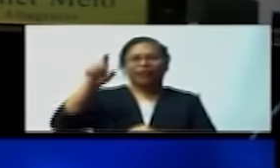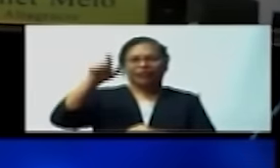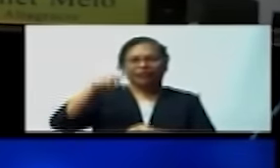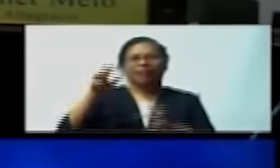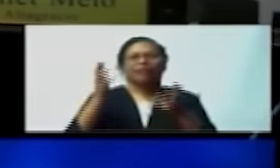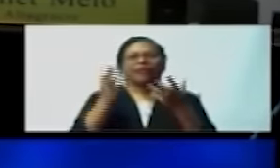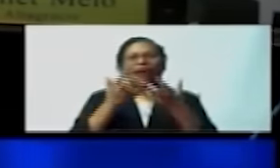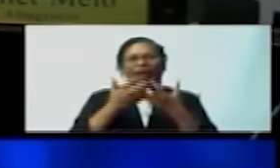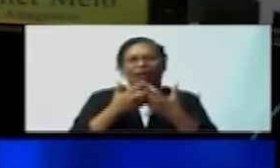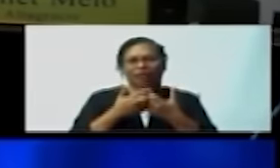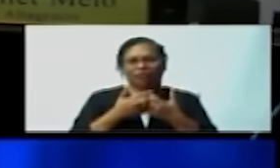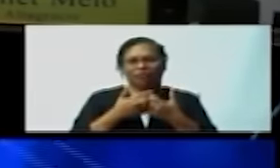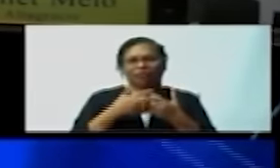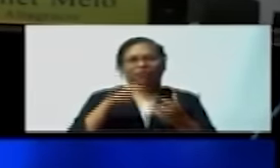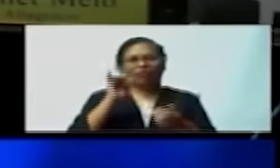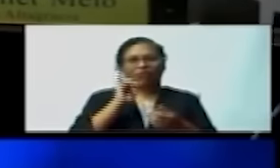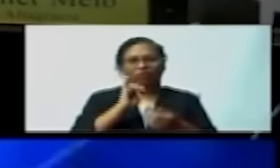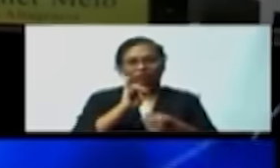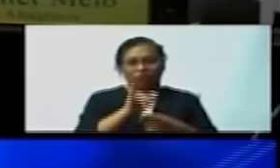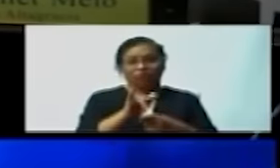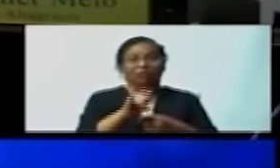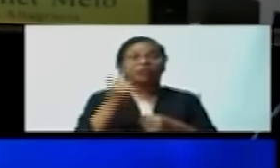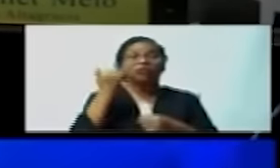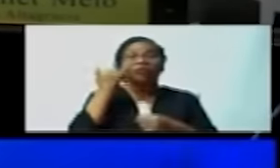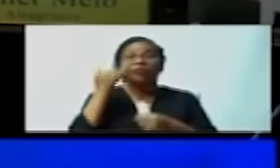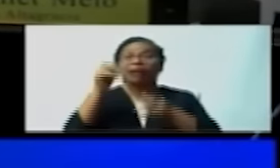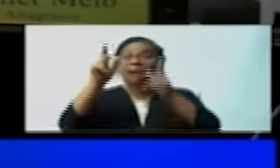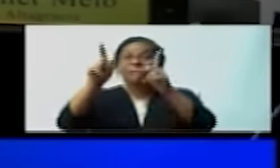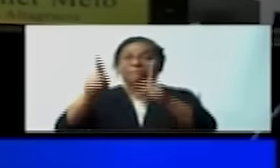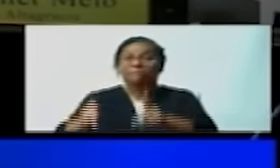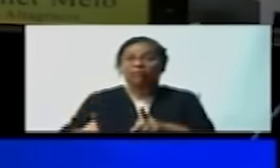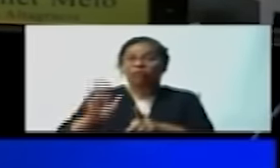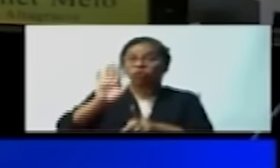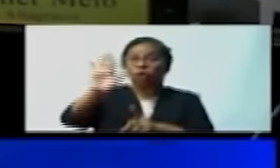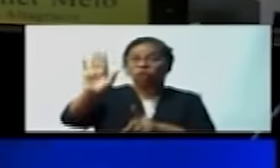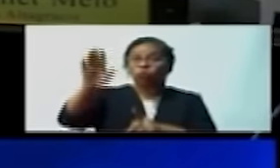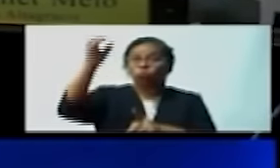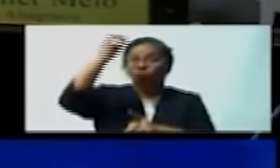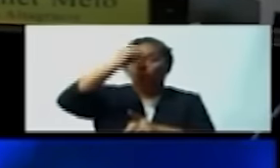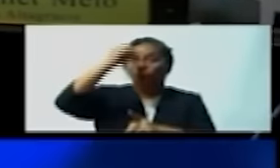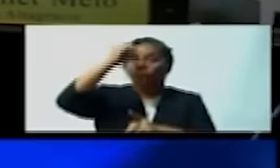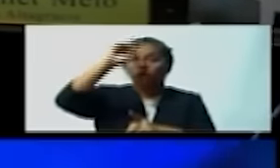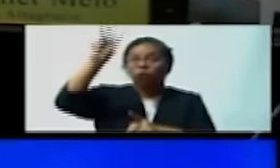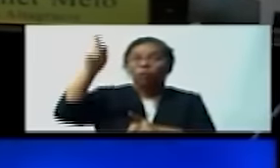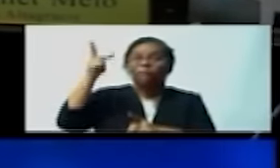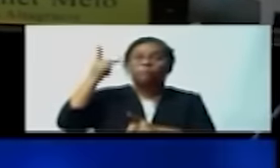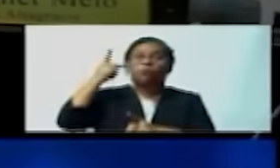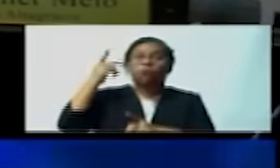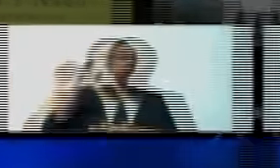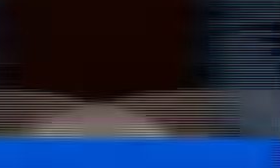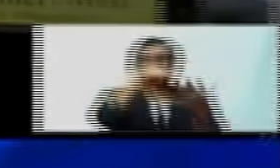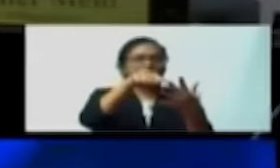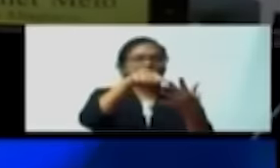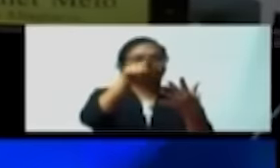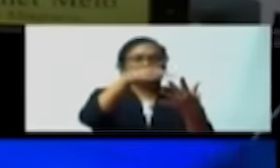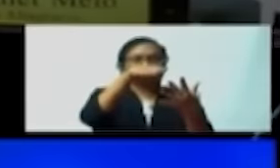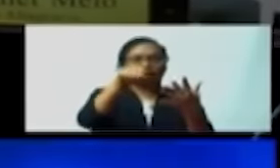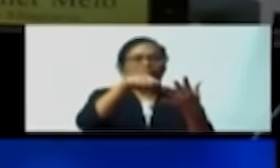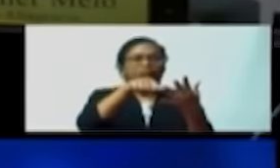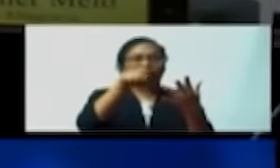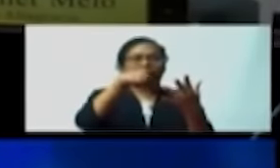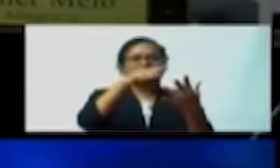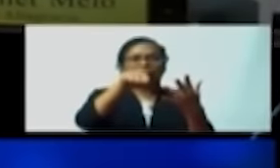no cuestiones puramente personales, como son las opiniones políticas o la intimidad familiar. Y